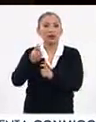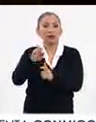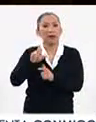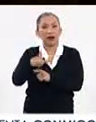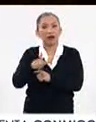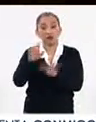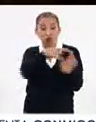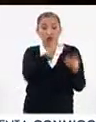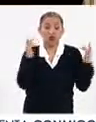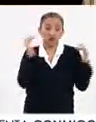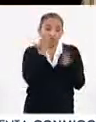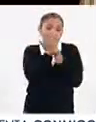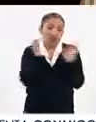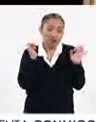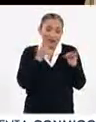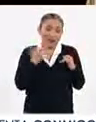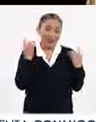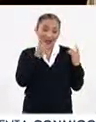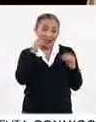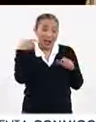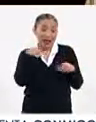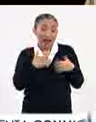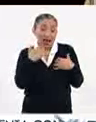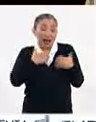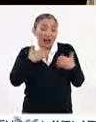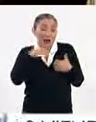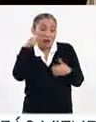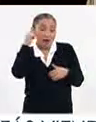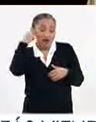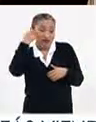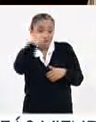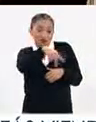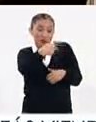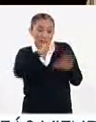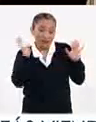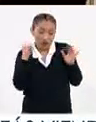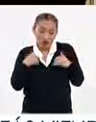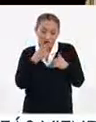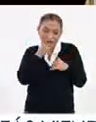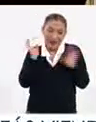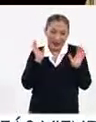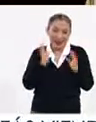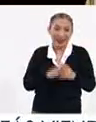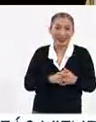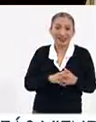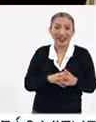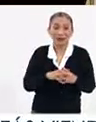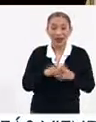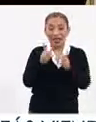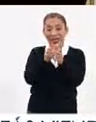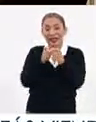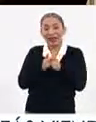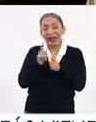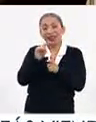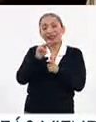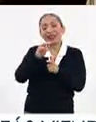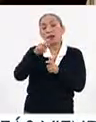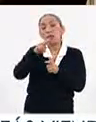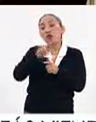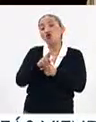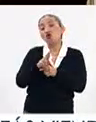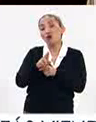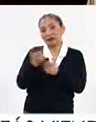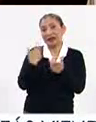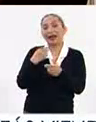Tú dijiste, yo no. No, yo lo Si dije, se enojan claro. contigo los No, es slam un poets. elogio, hombre. Estamos hablando de la tribu, ¿no? Exactamente, me